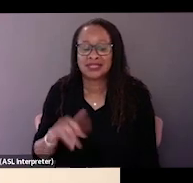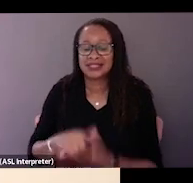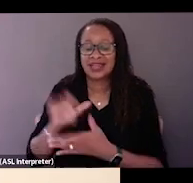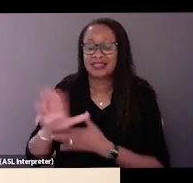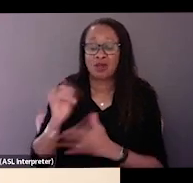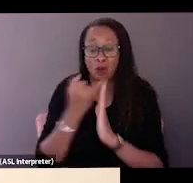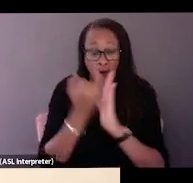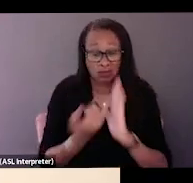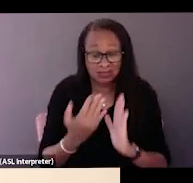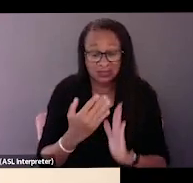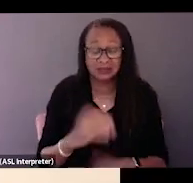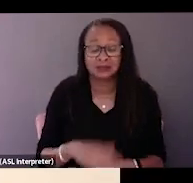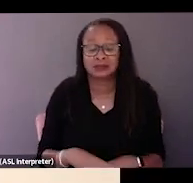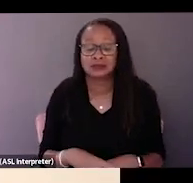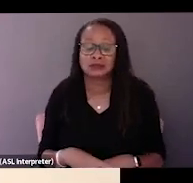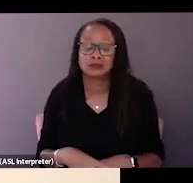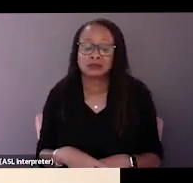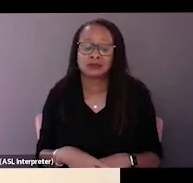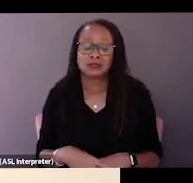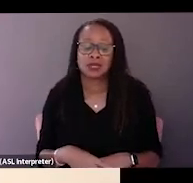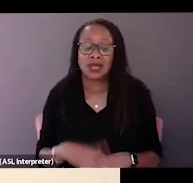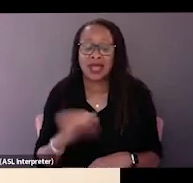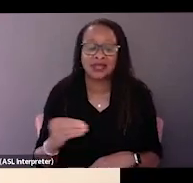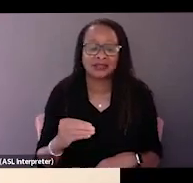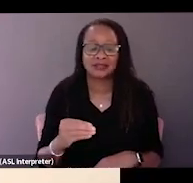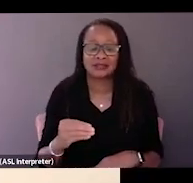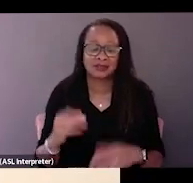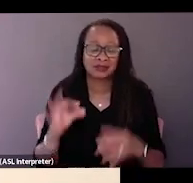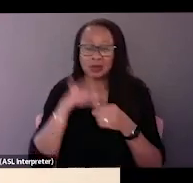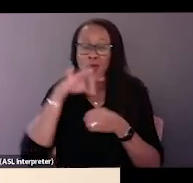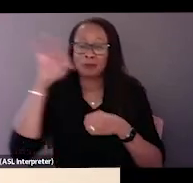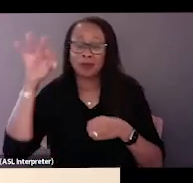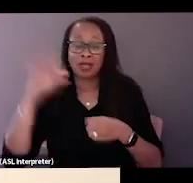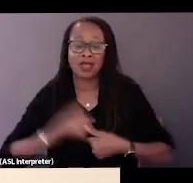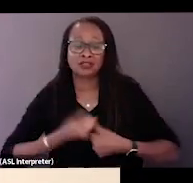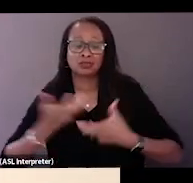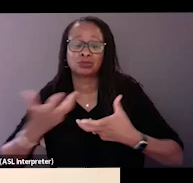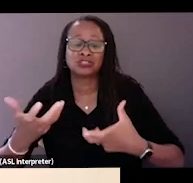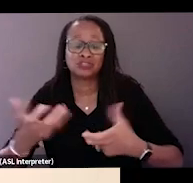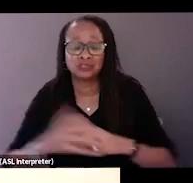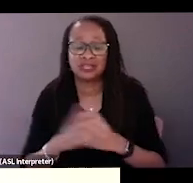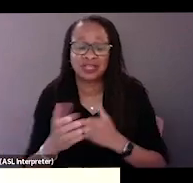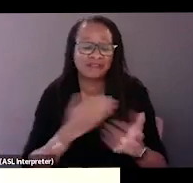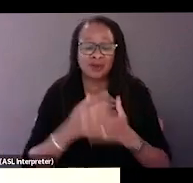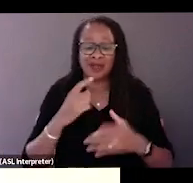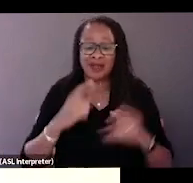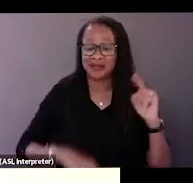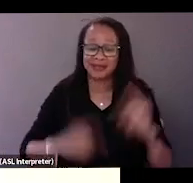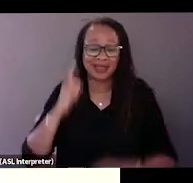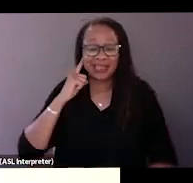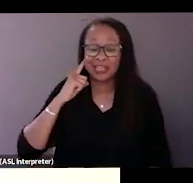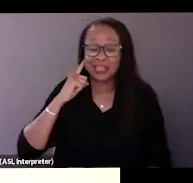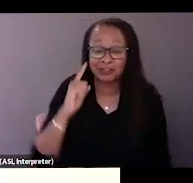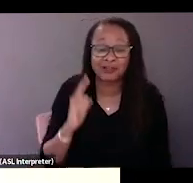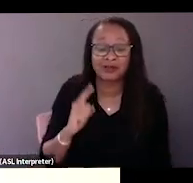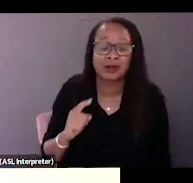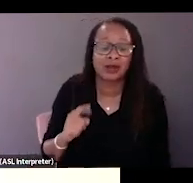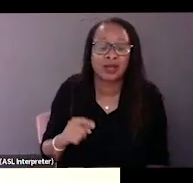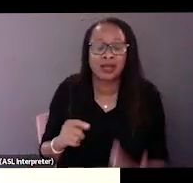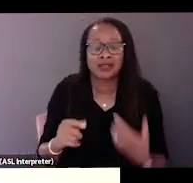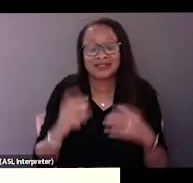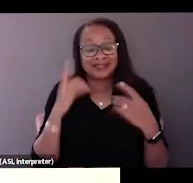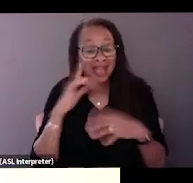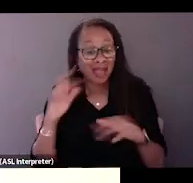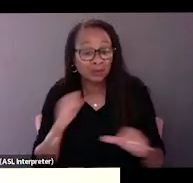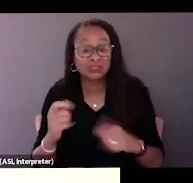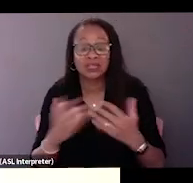donde aunque yo no escuche los sonidos, aunque para mí se escuchen completamente diferentes que en comparación con